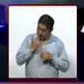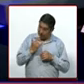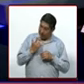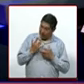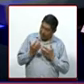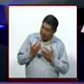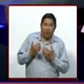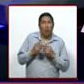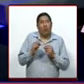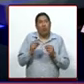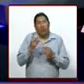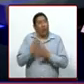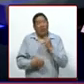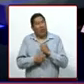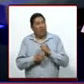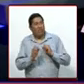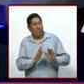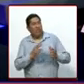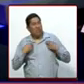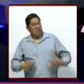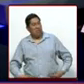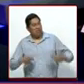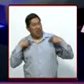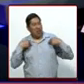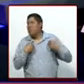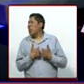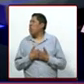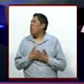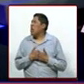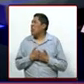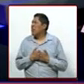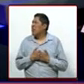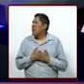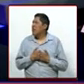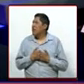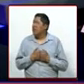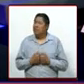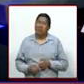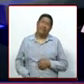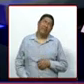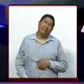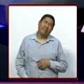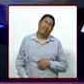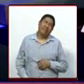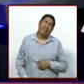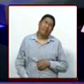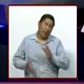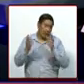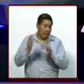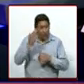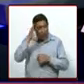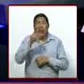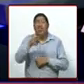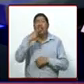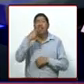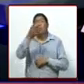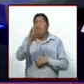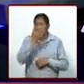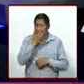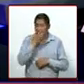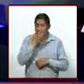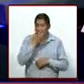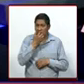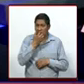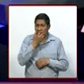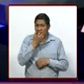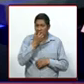humano al lado, o no tienes confianza en los seres humanos. Pero enamorarse, yo creo que puedes generar un vínculo muy estrecho, pero enamorarse no sé. ¿Tú qué dices, Adriana? A ver.